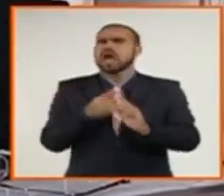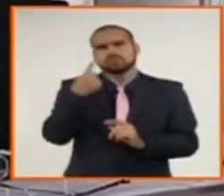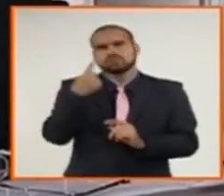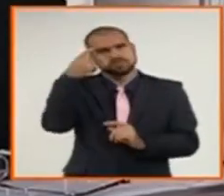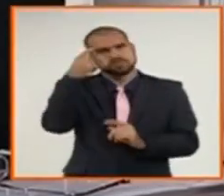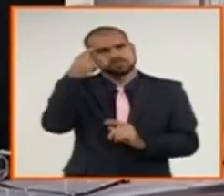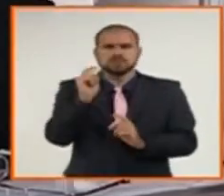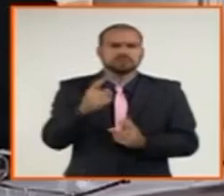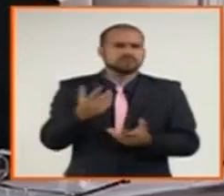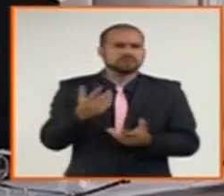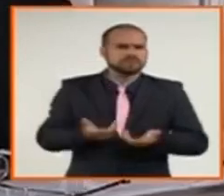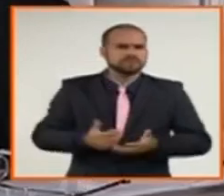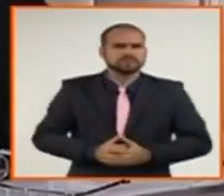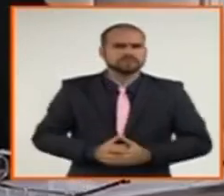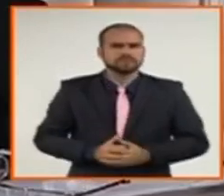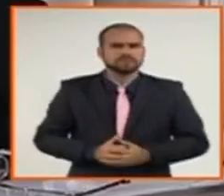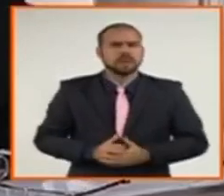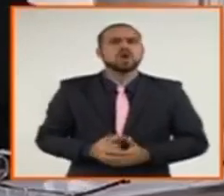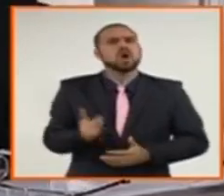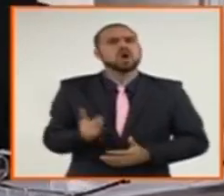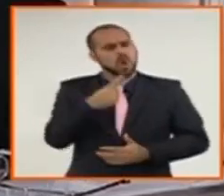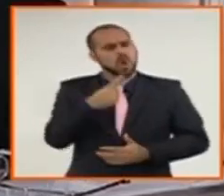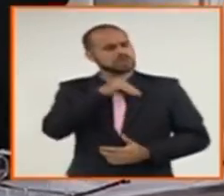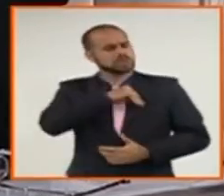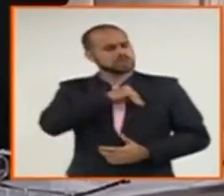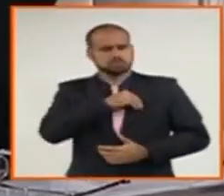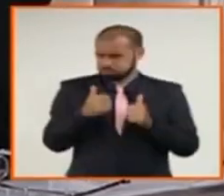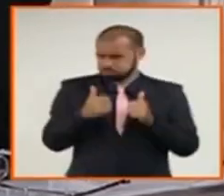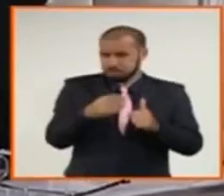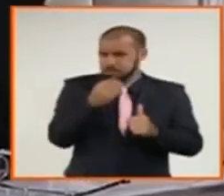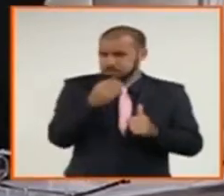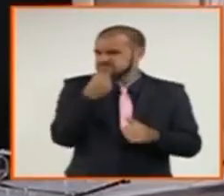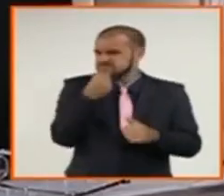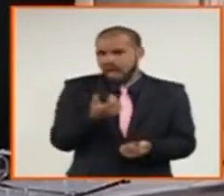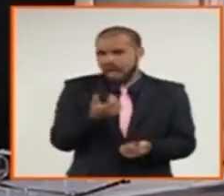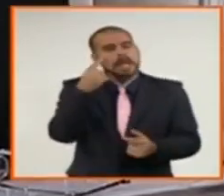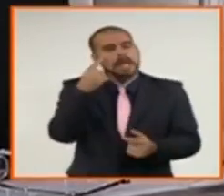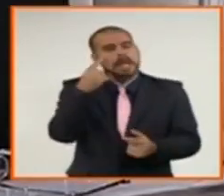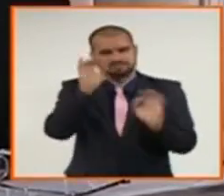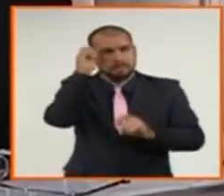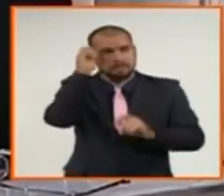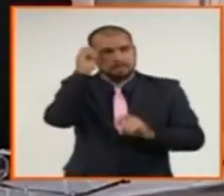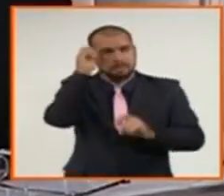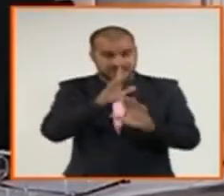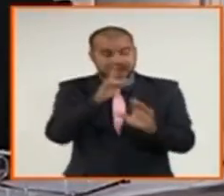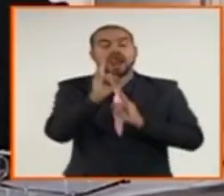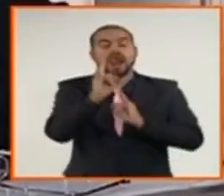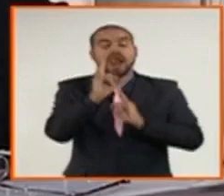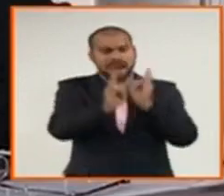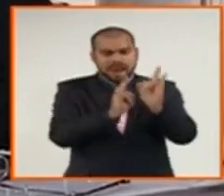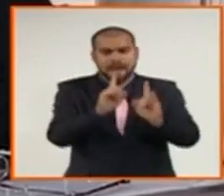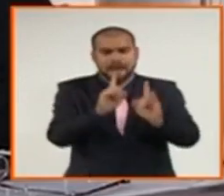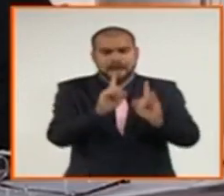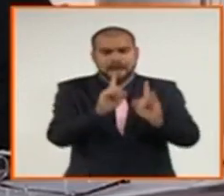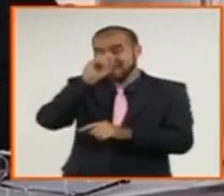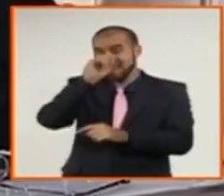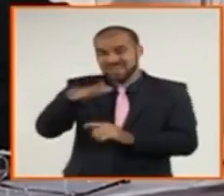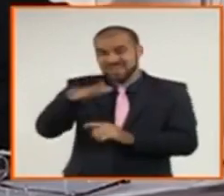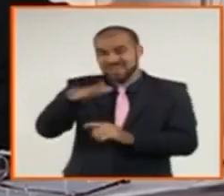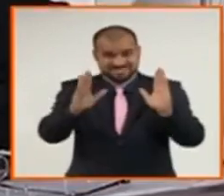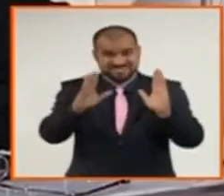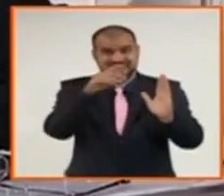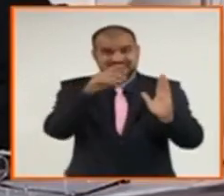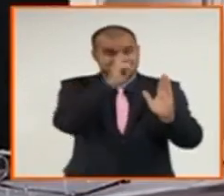digamos, cómodos de hacer propuestas, dado la experiencia que tenemos en lactantes y en niños entre 1 y 2 años en todas